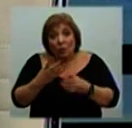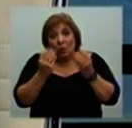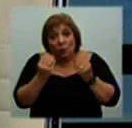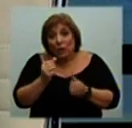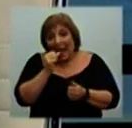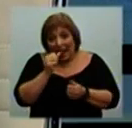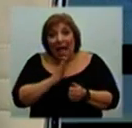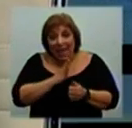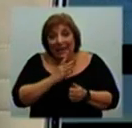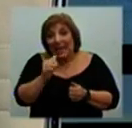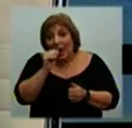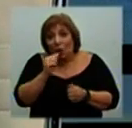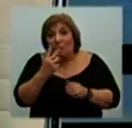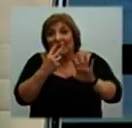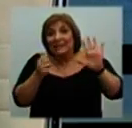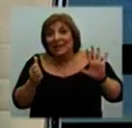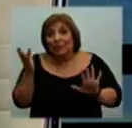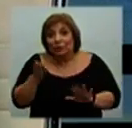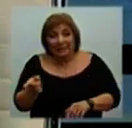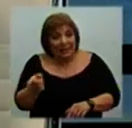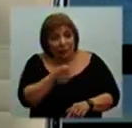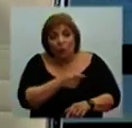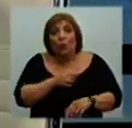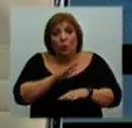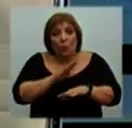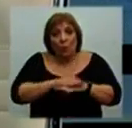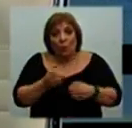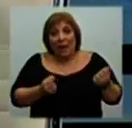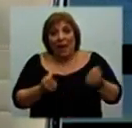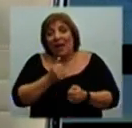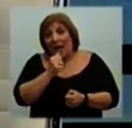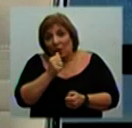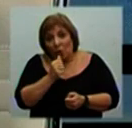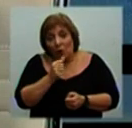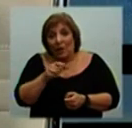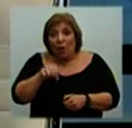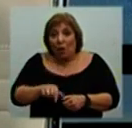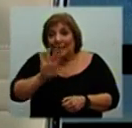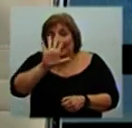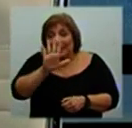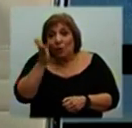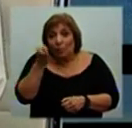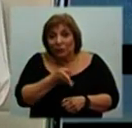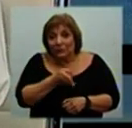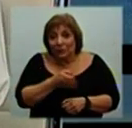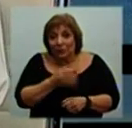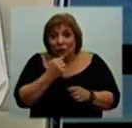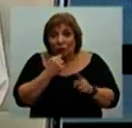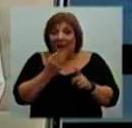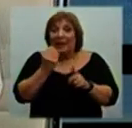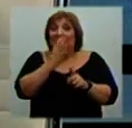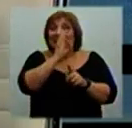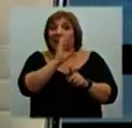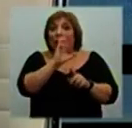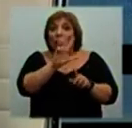de alcohol en el 26 por de los siniestros de tránsito Hoy estamos en el 5% a 03 3 no al 08 de